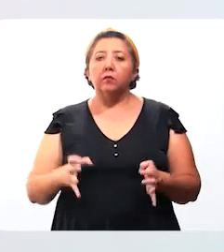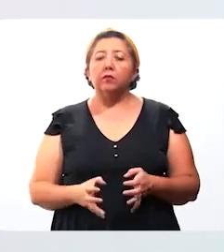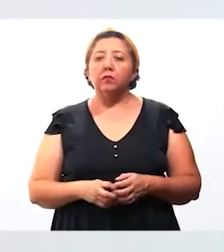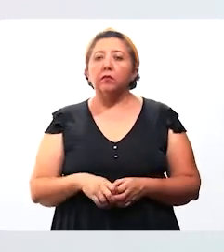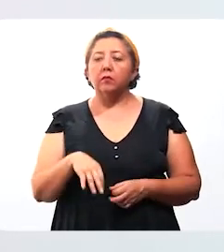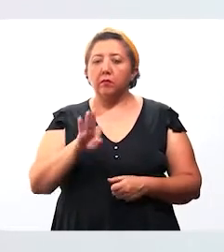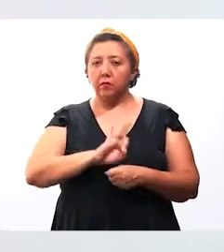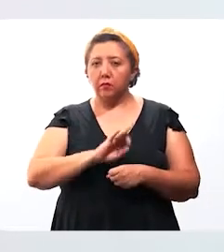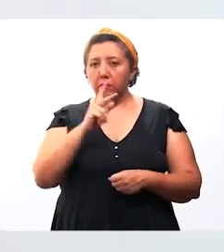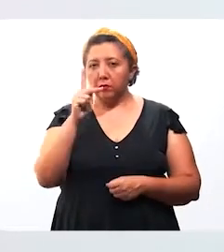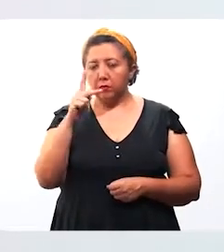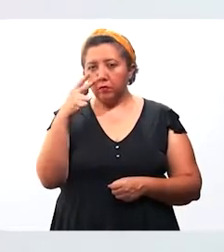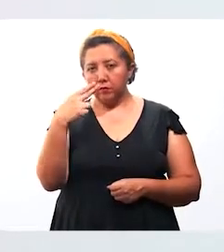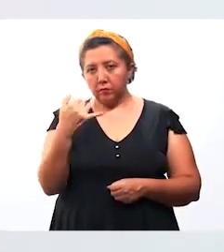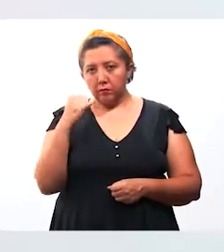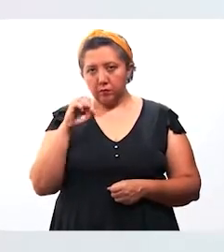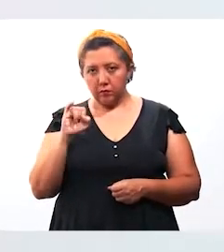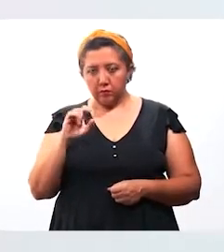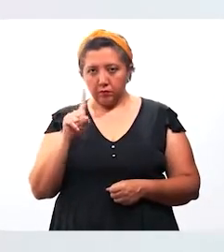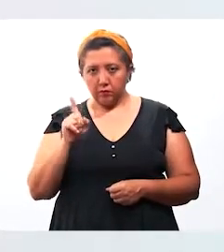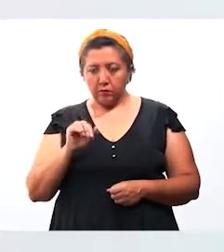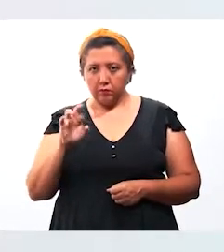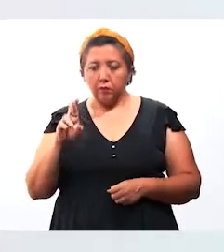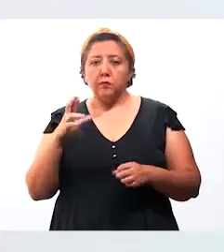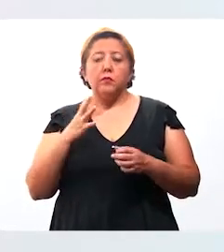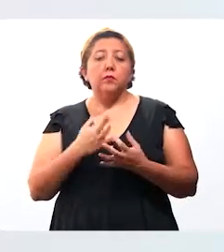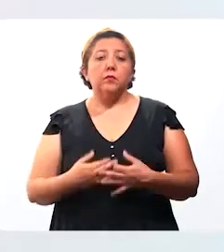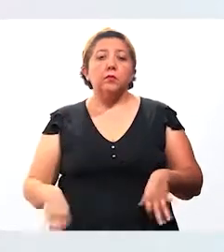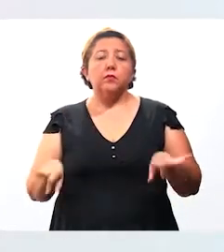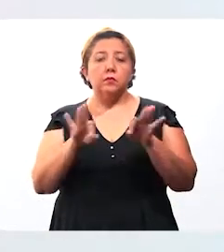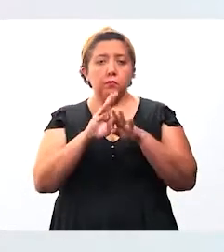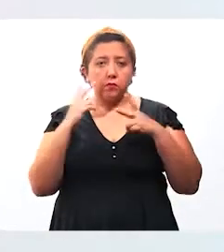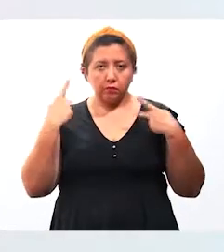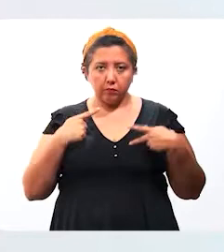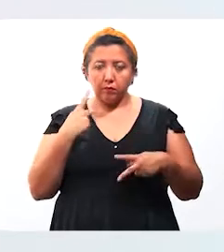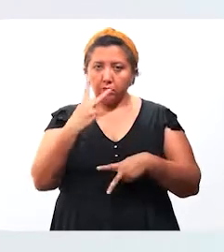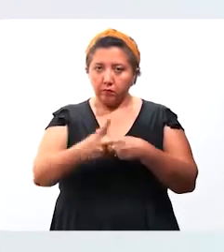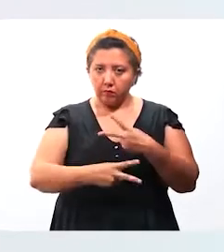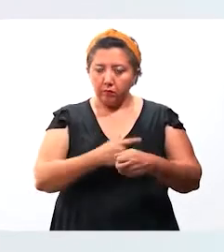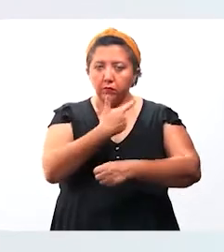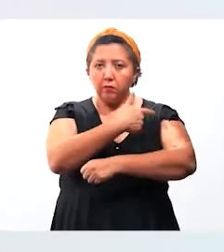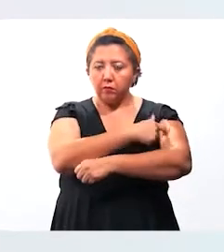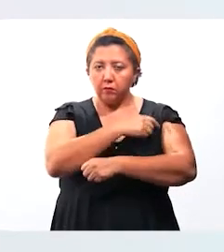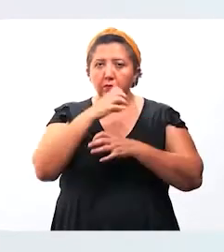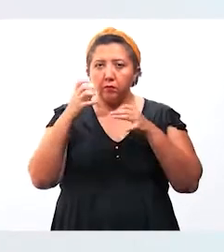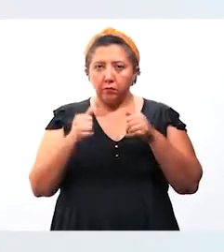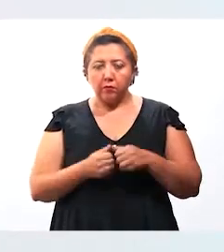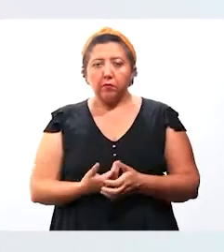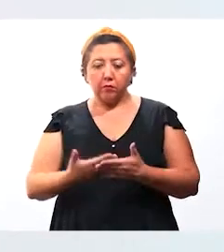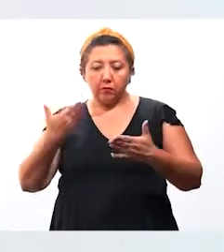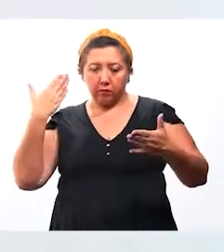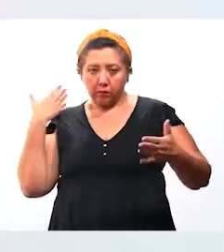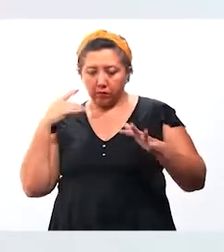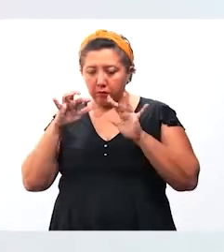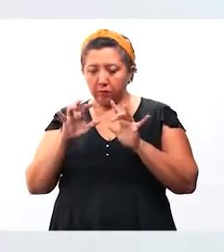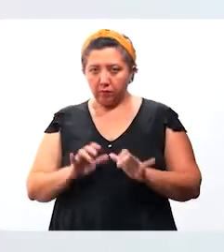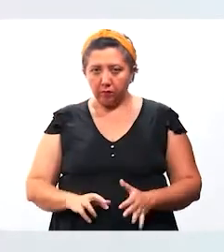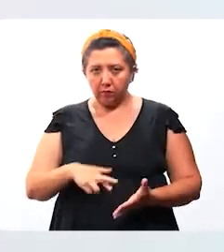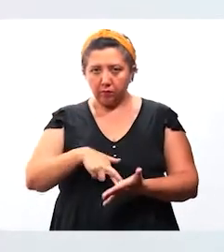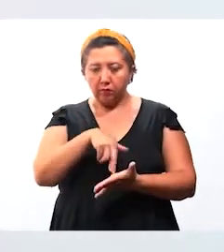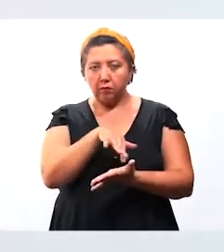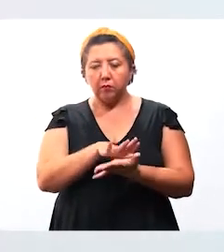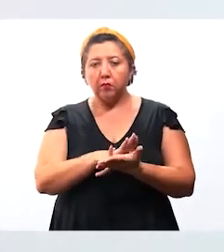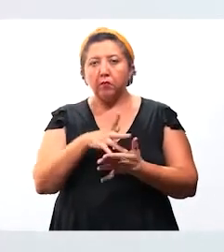pertenecen a la farmacéutica Pfizer. Es indispensable que las personas que vayan a recibir la vacuna estén previamente registradas